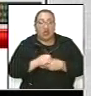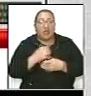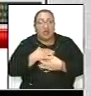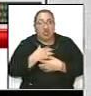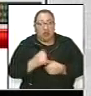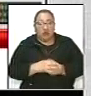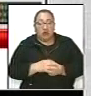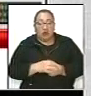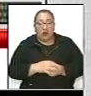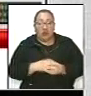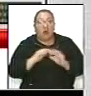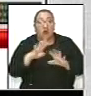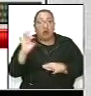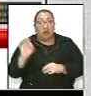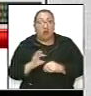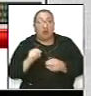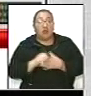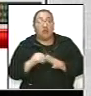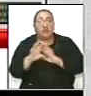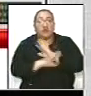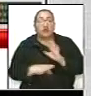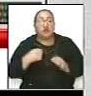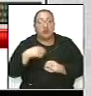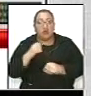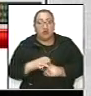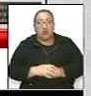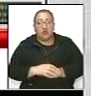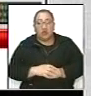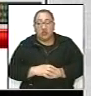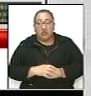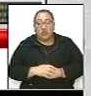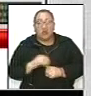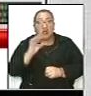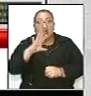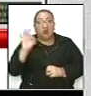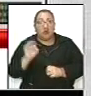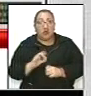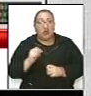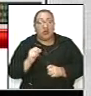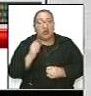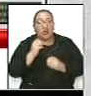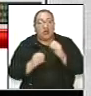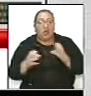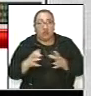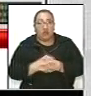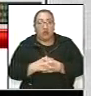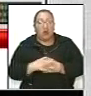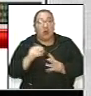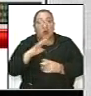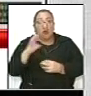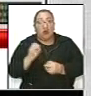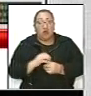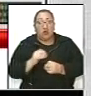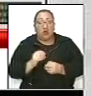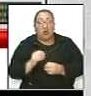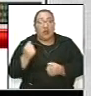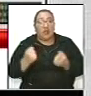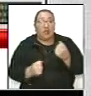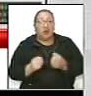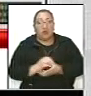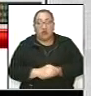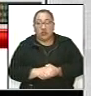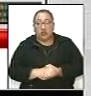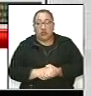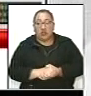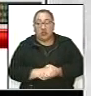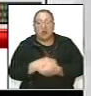salud, 9% en protección social, 5% en saneamiento, 4% en transporte y